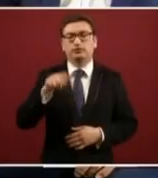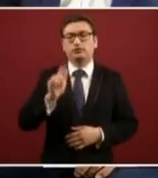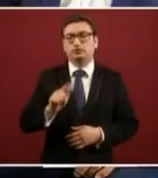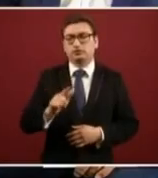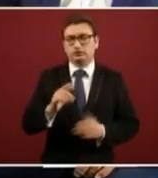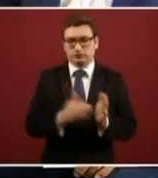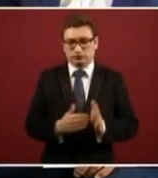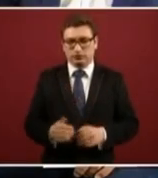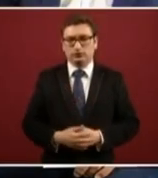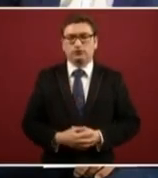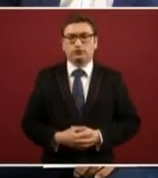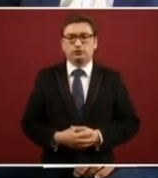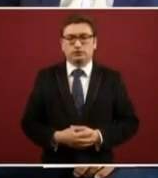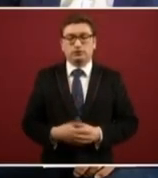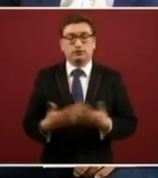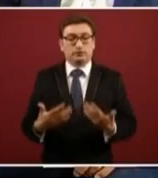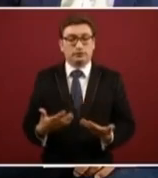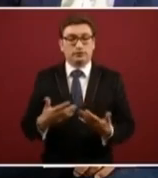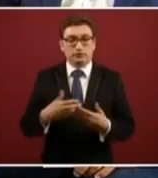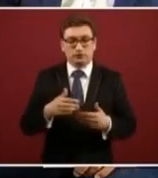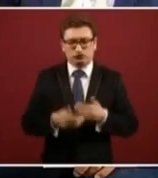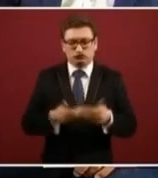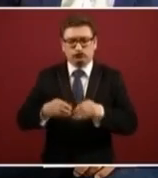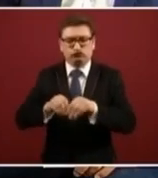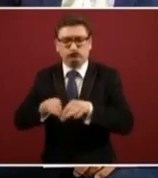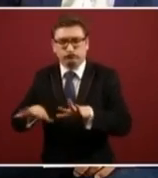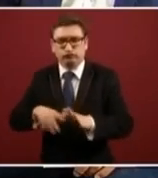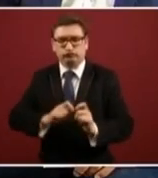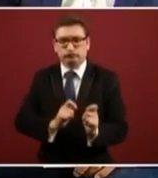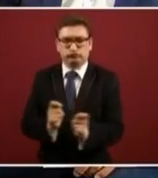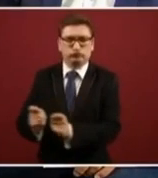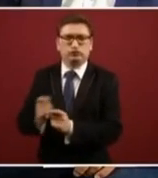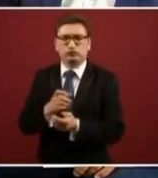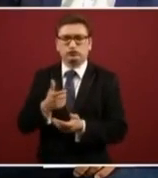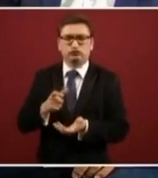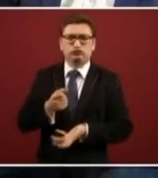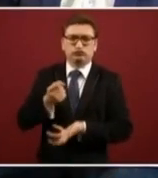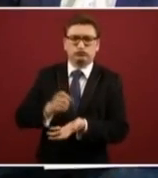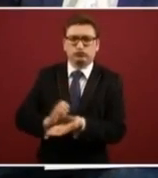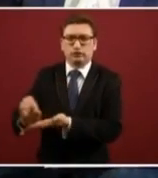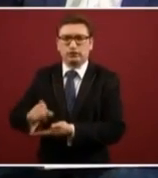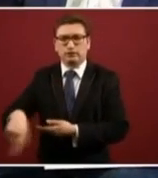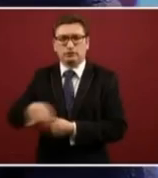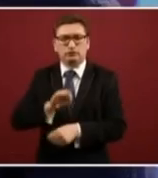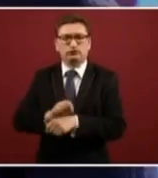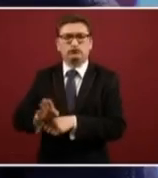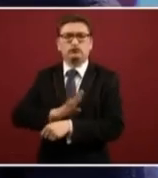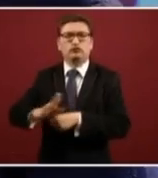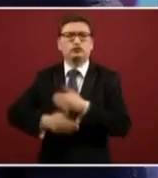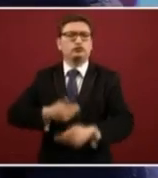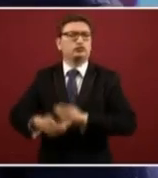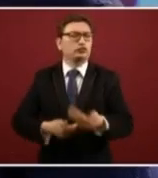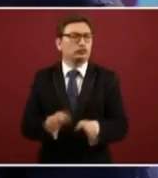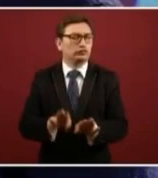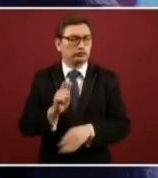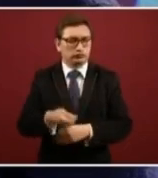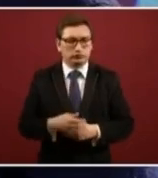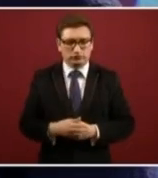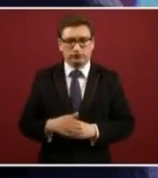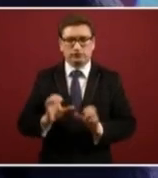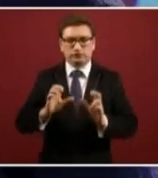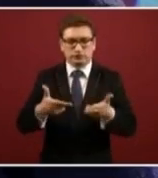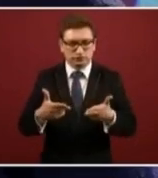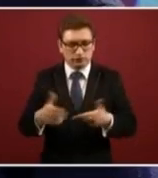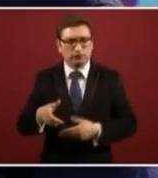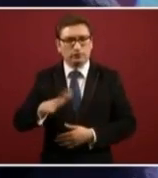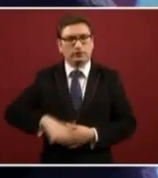117.000. Y el avance de dispersión a esos estados en beneficio de productores es el siguiente: Para el estado de Chiapas